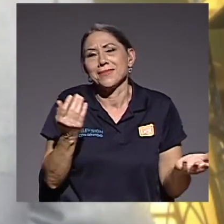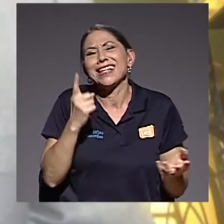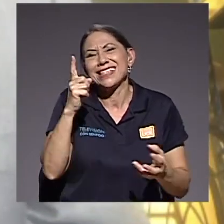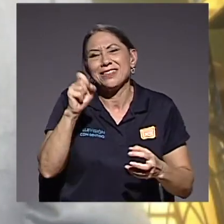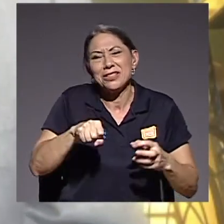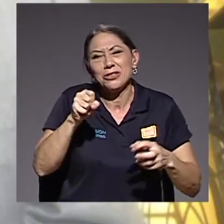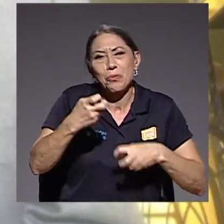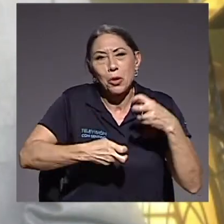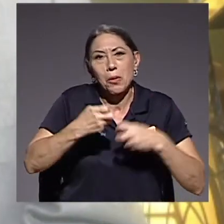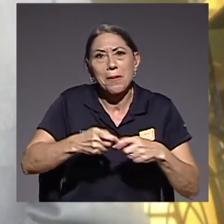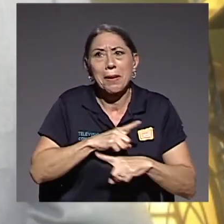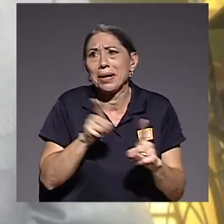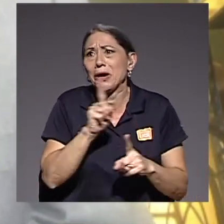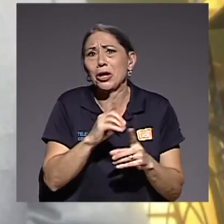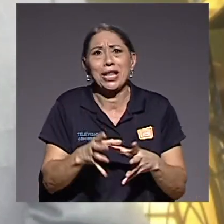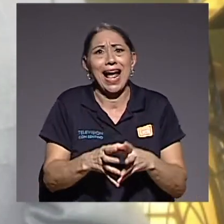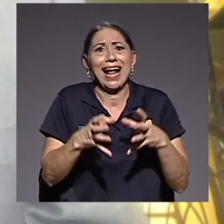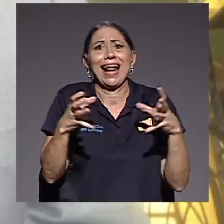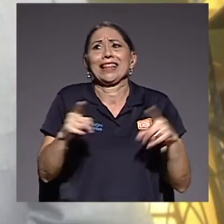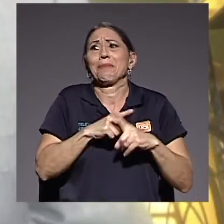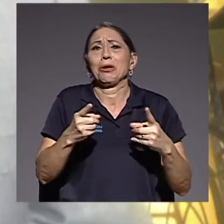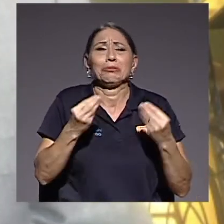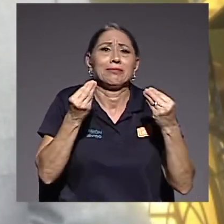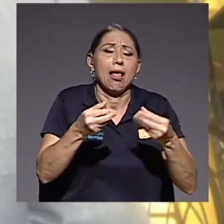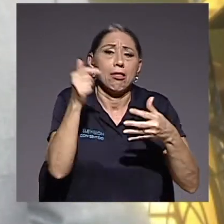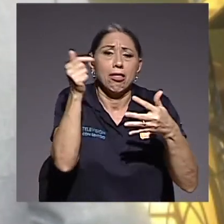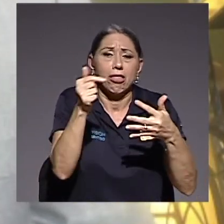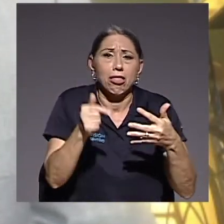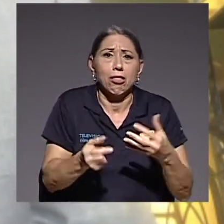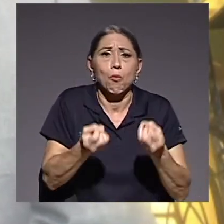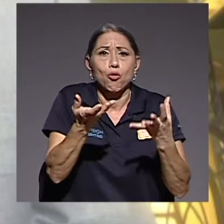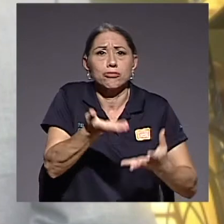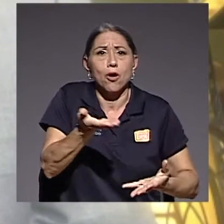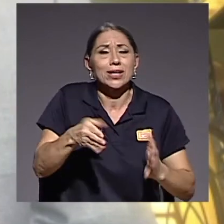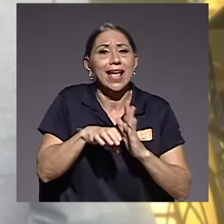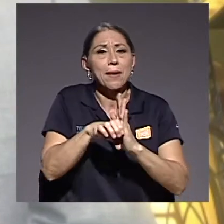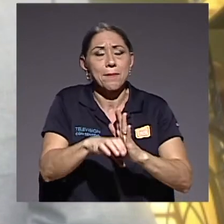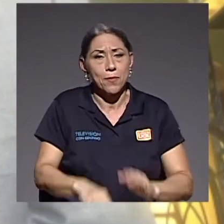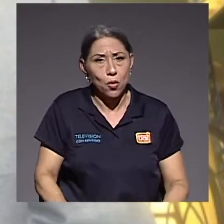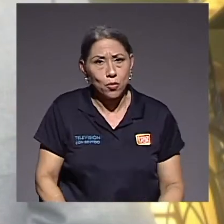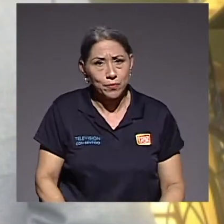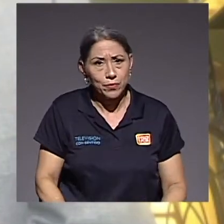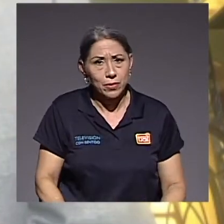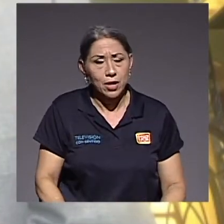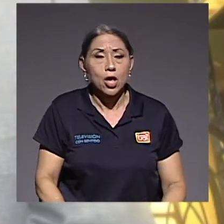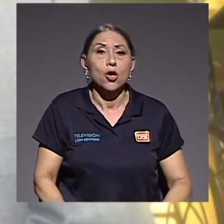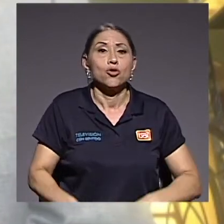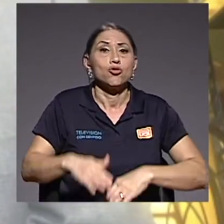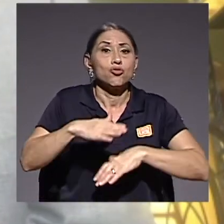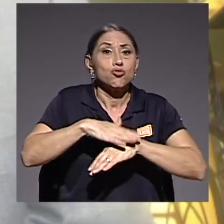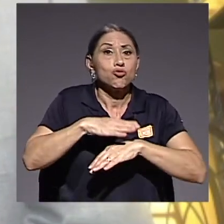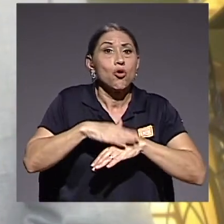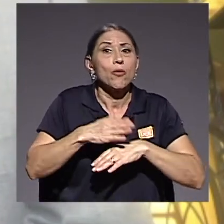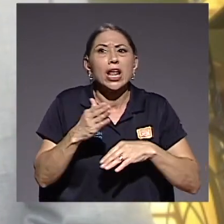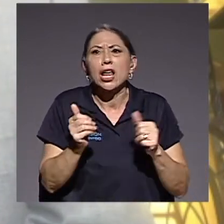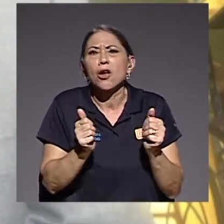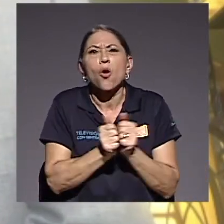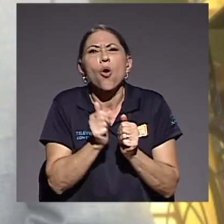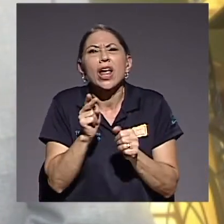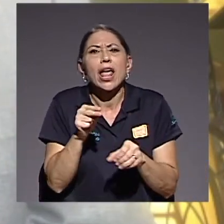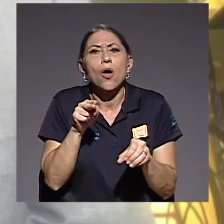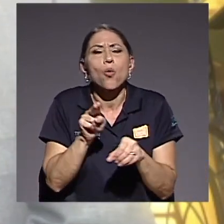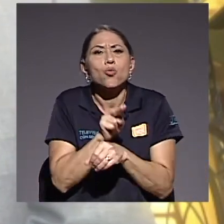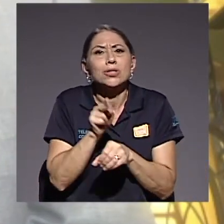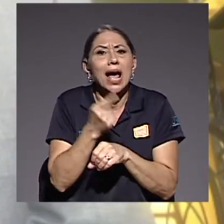no tanto. Pero todo eso, hay una serie de cosas. Por ejemplo, en cuanto a la alimentación, están poniendo la friolera